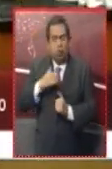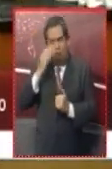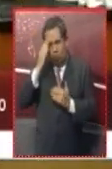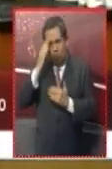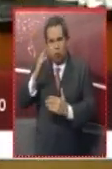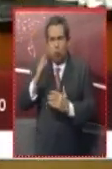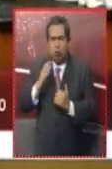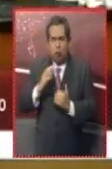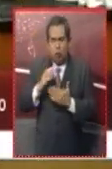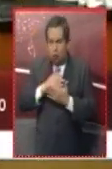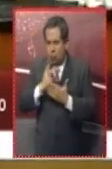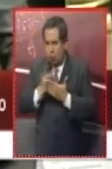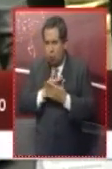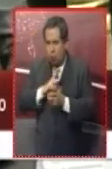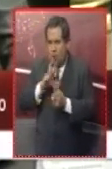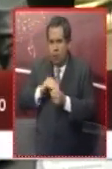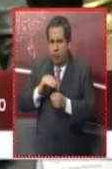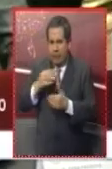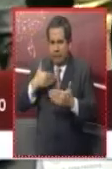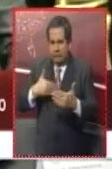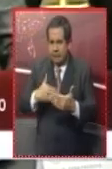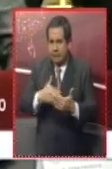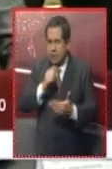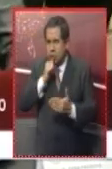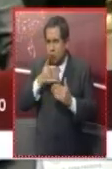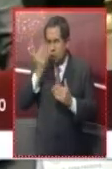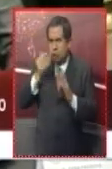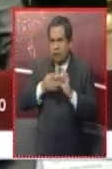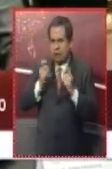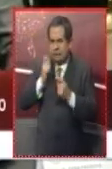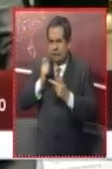desconozco en el caso concreto el expediente de San Fernando.